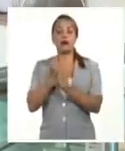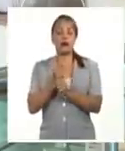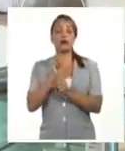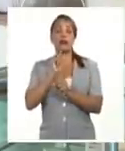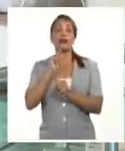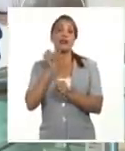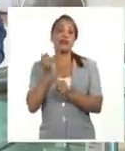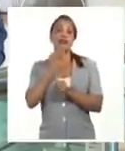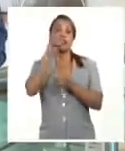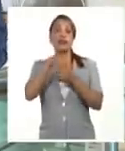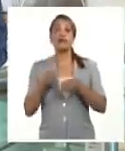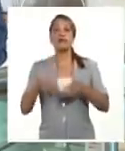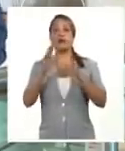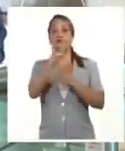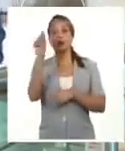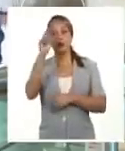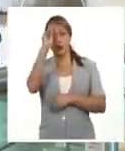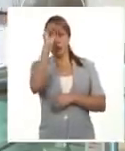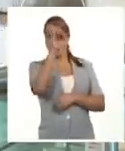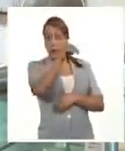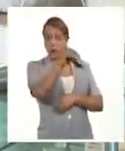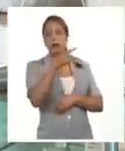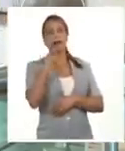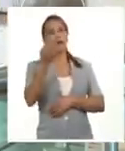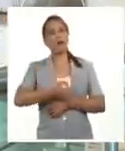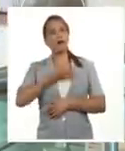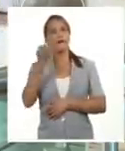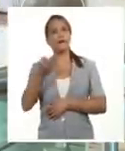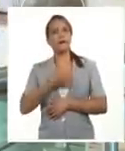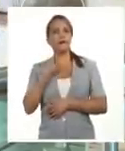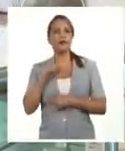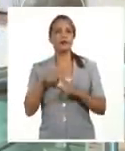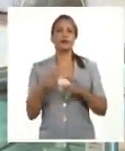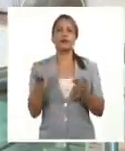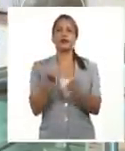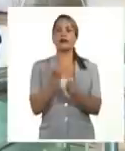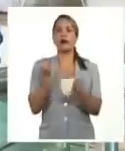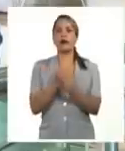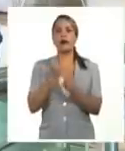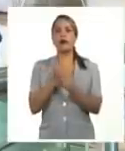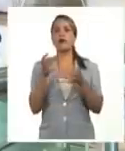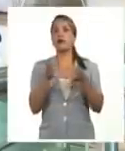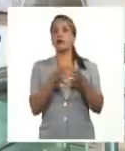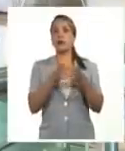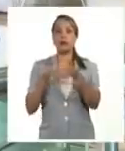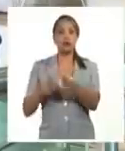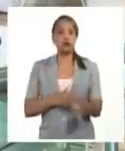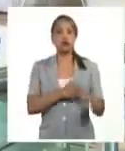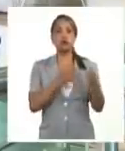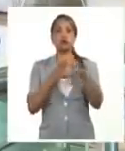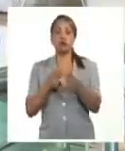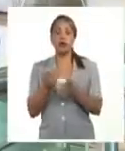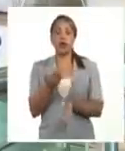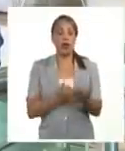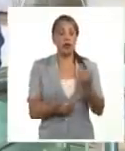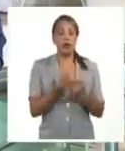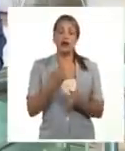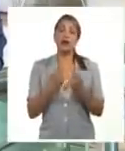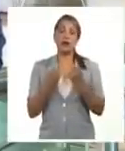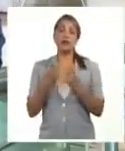Hotel Saratoga que han sido hospitalizados, así como sobre las faenas de rescate de los cuerpos de algunos de estos trabajadores que aún no han